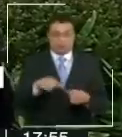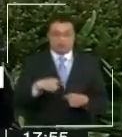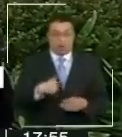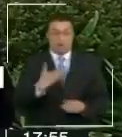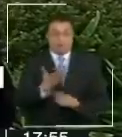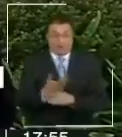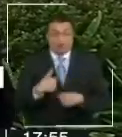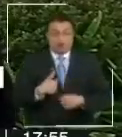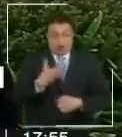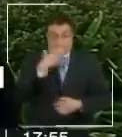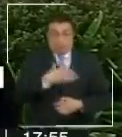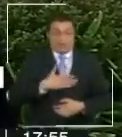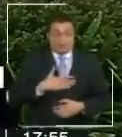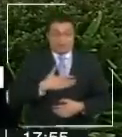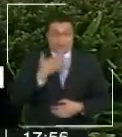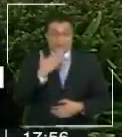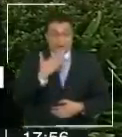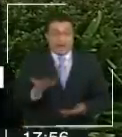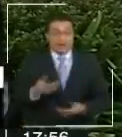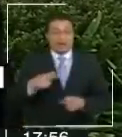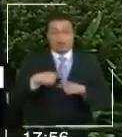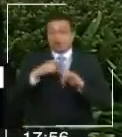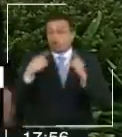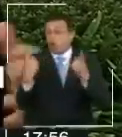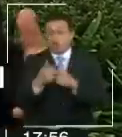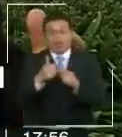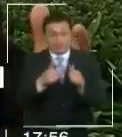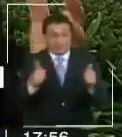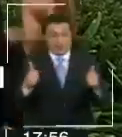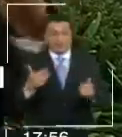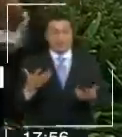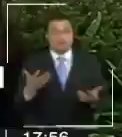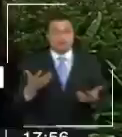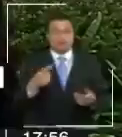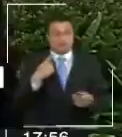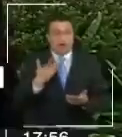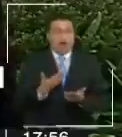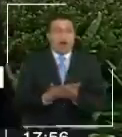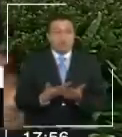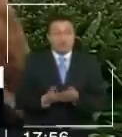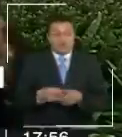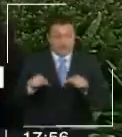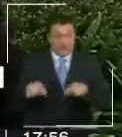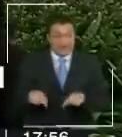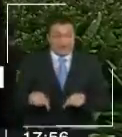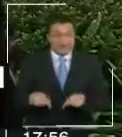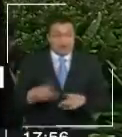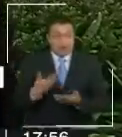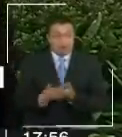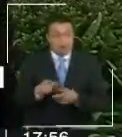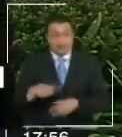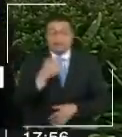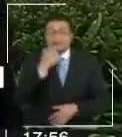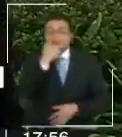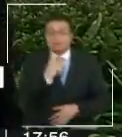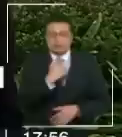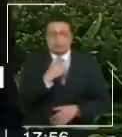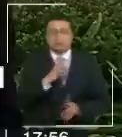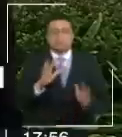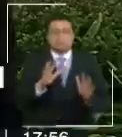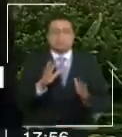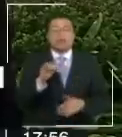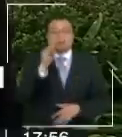pido a mí mismo, desde luego, y a todos los dirigentes, ¿sabe qué más? Aprovechemos esta oportunidad, este error que cometimos para decir,